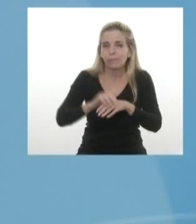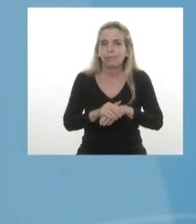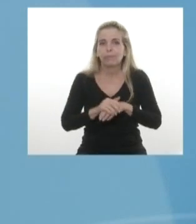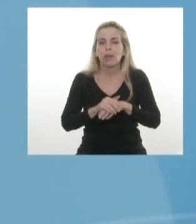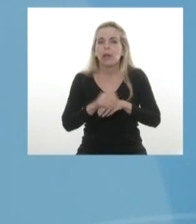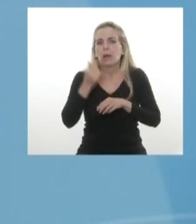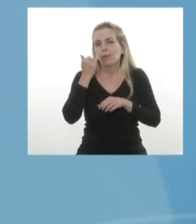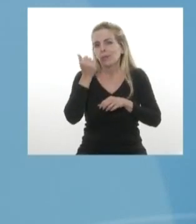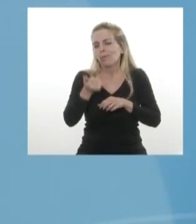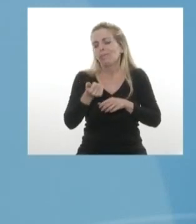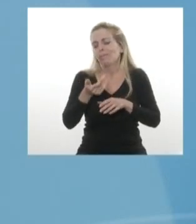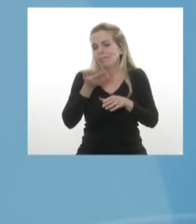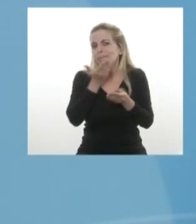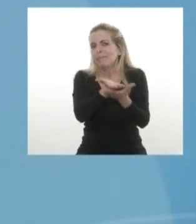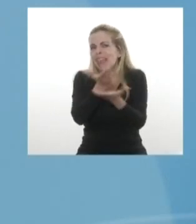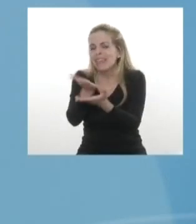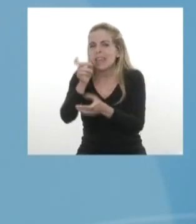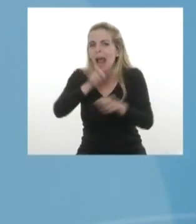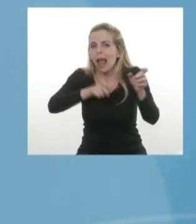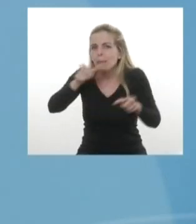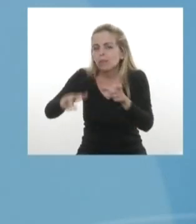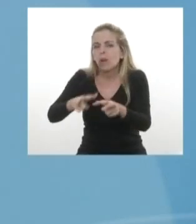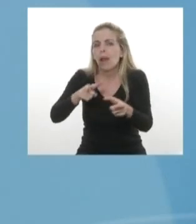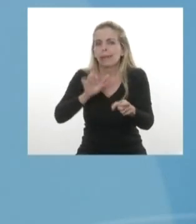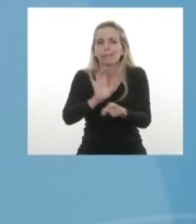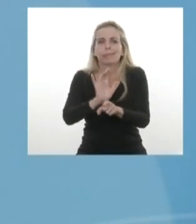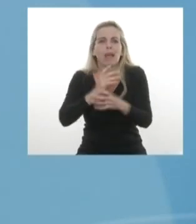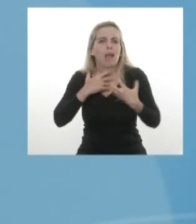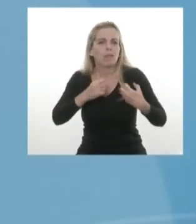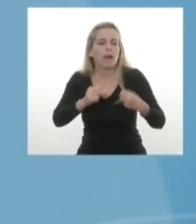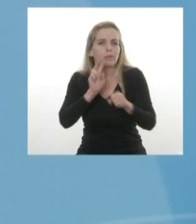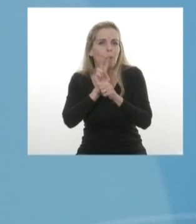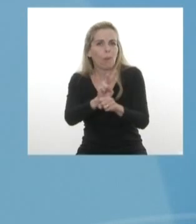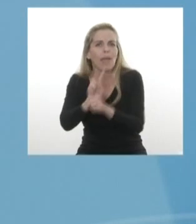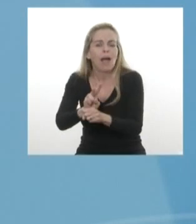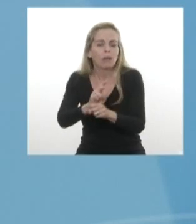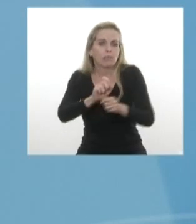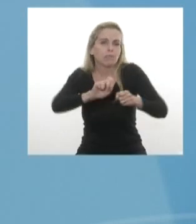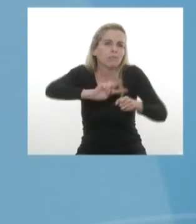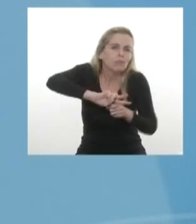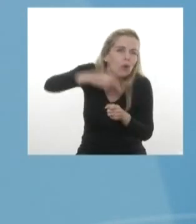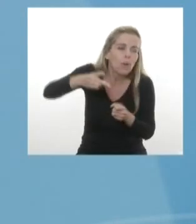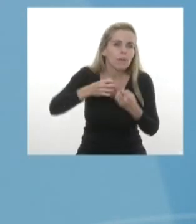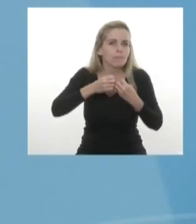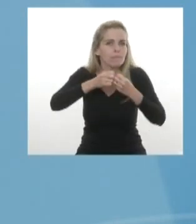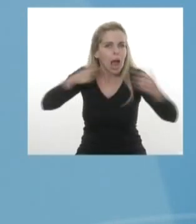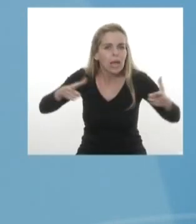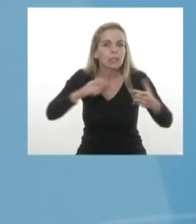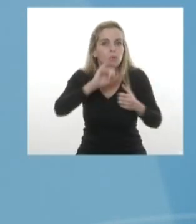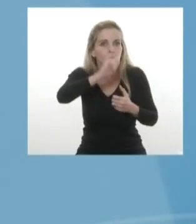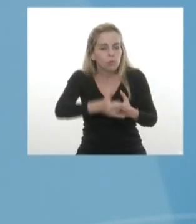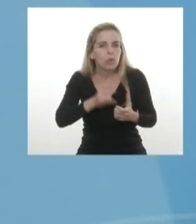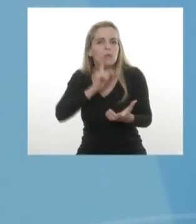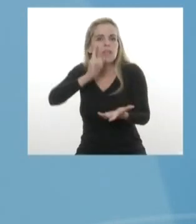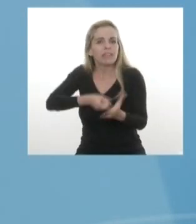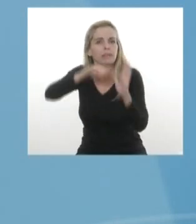Convoqué a redoblar a los ciudadanos todos los cuidados y tomamos a tiempo restricciones